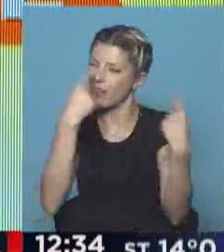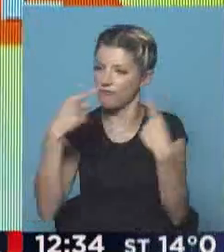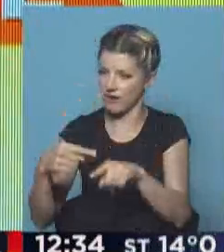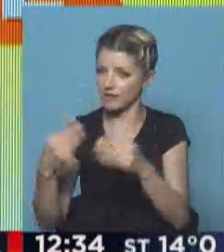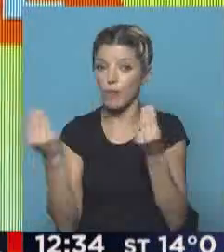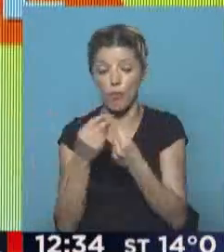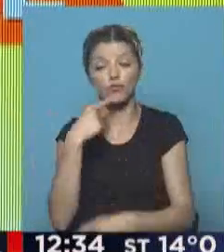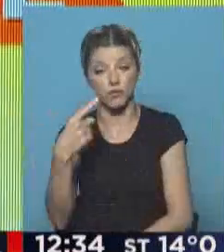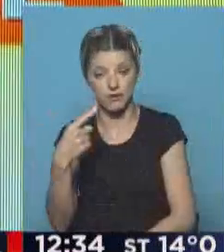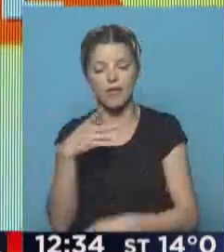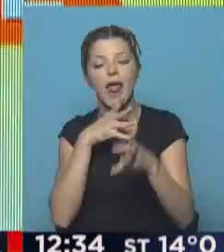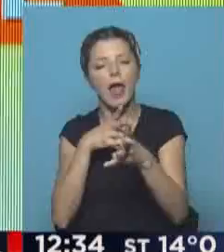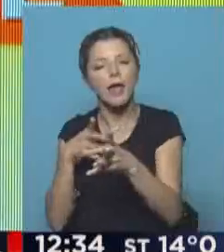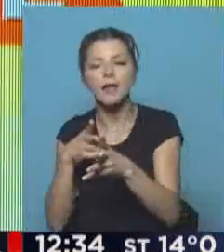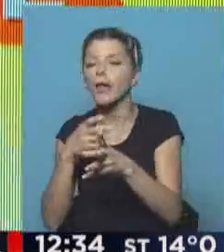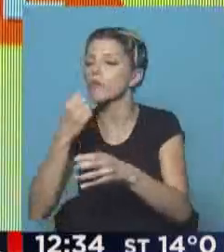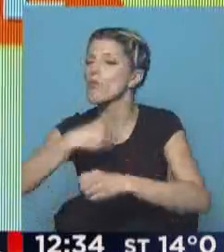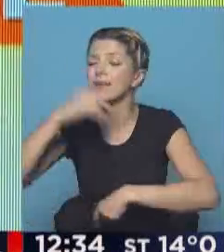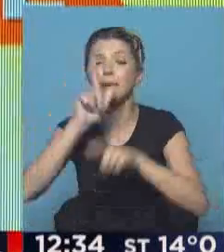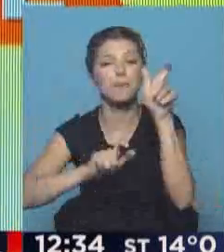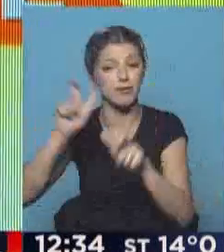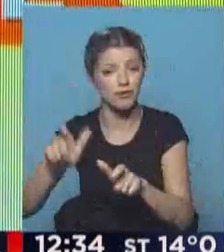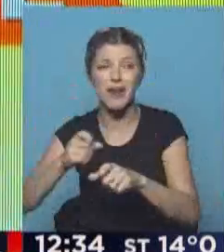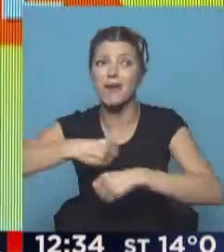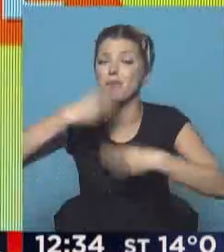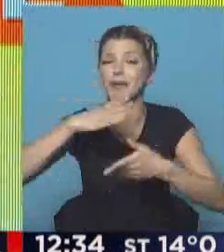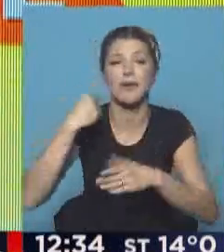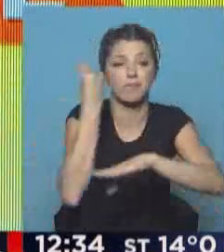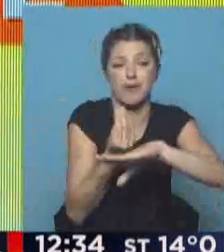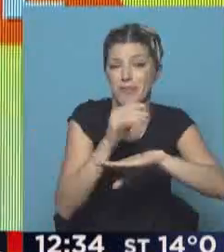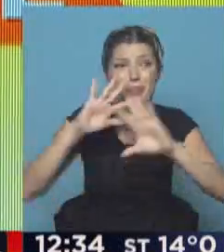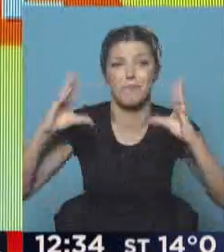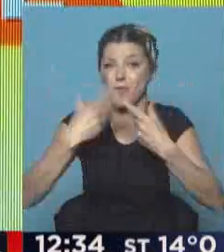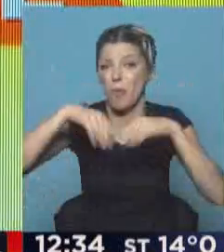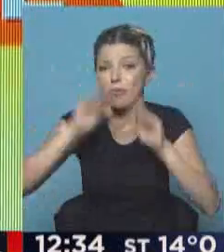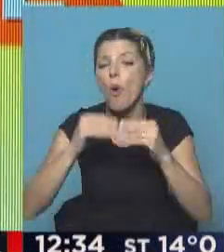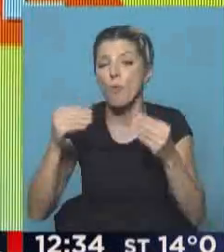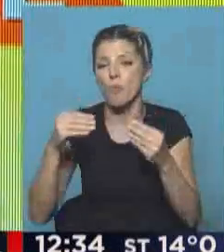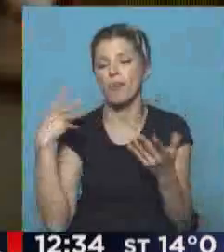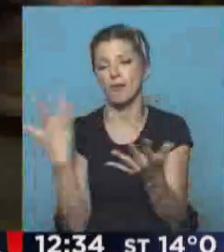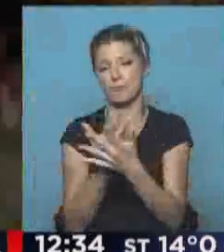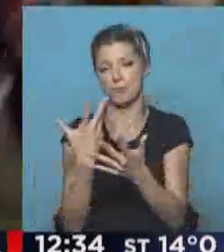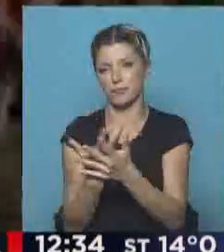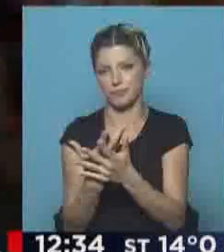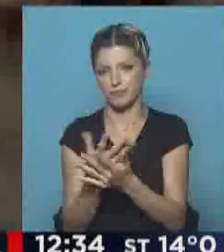todos. Es una guerra en la que cualquiera de los ciudadanos en cualquier lugar del mundo puede ser víctima en cualquier momento.